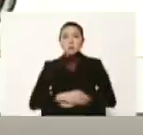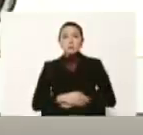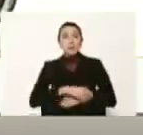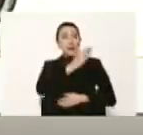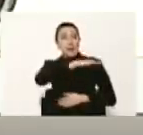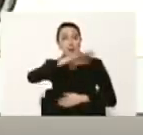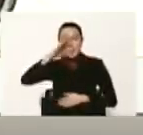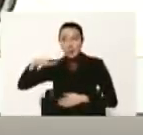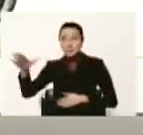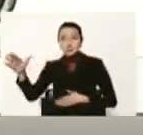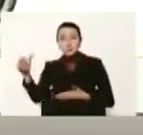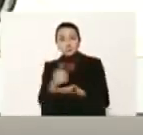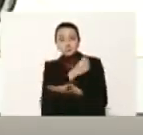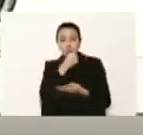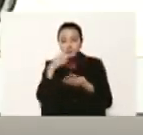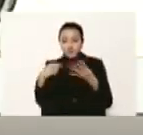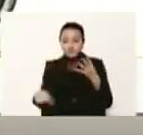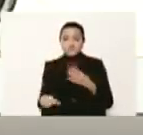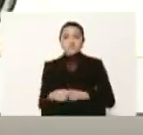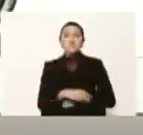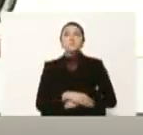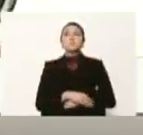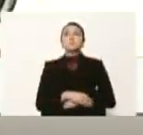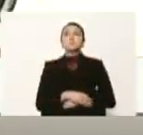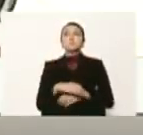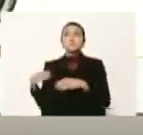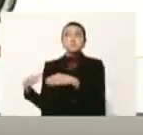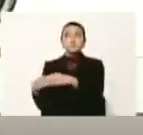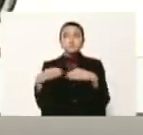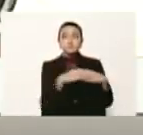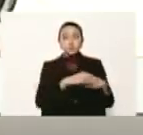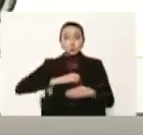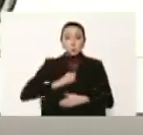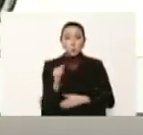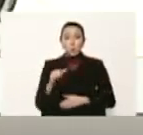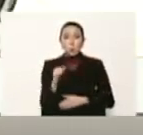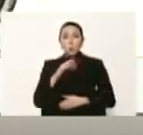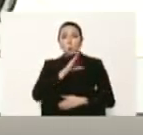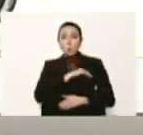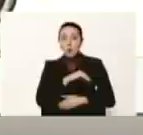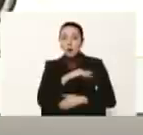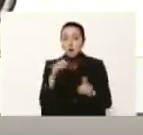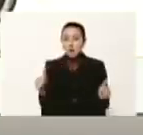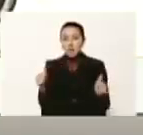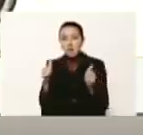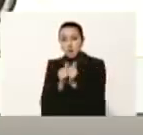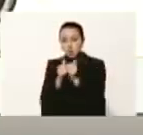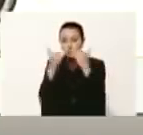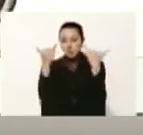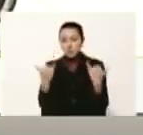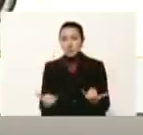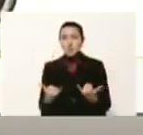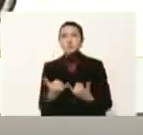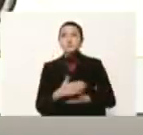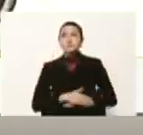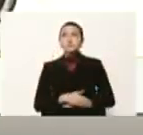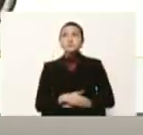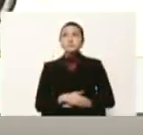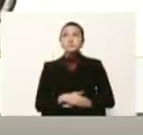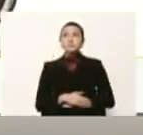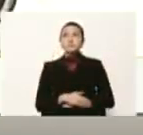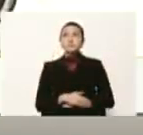alturas por los diferentes cuerpos policiales que nos acompañaron en esta operación.